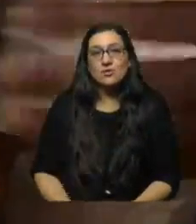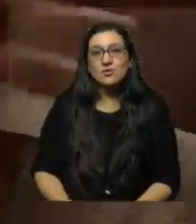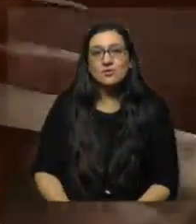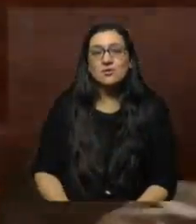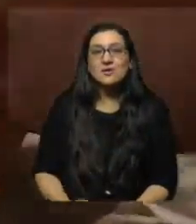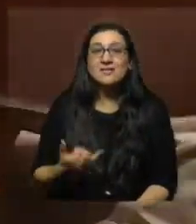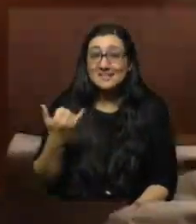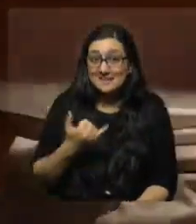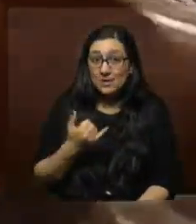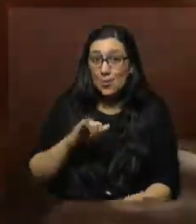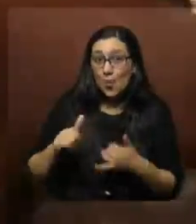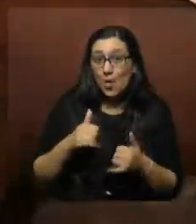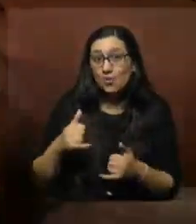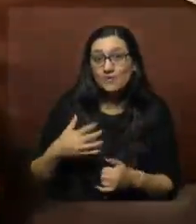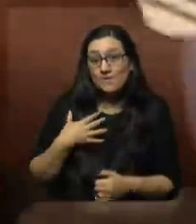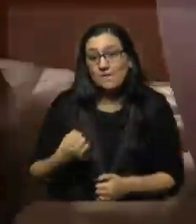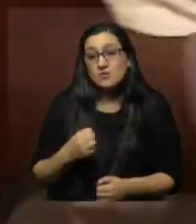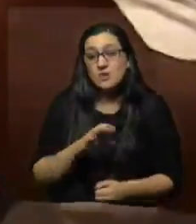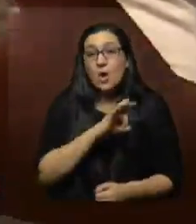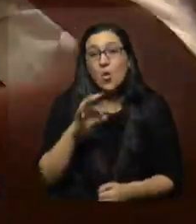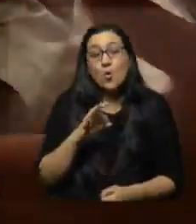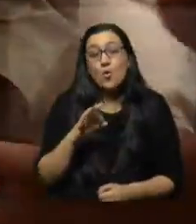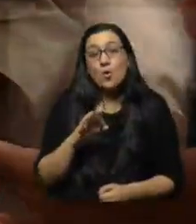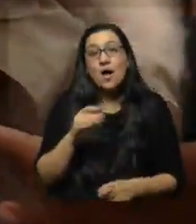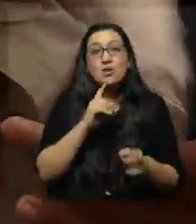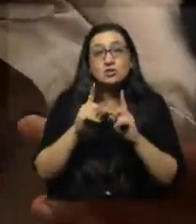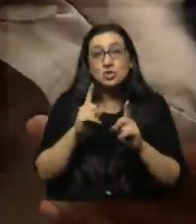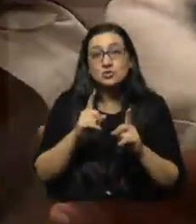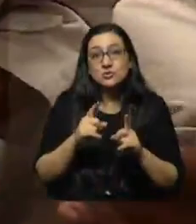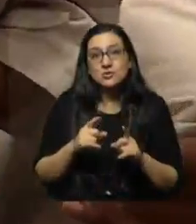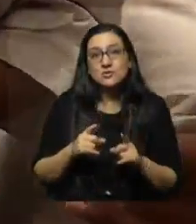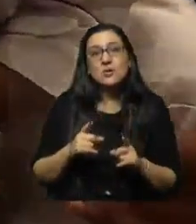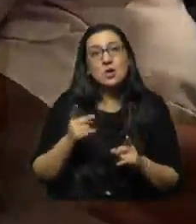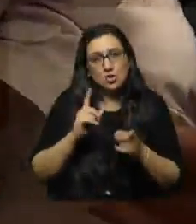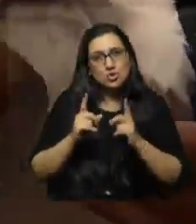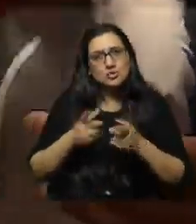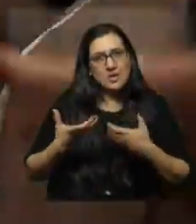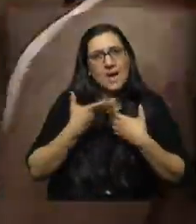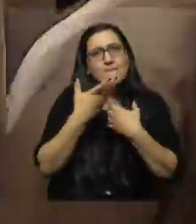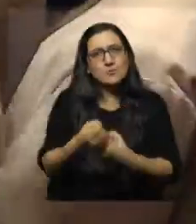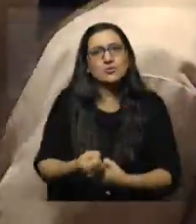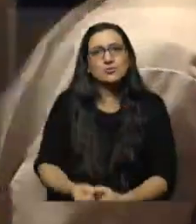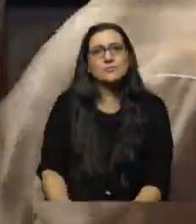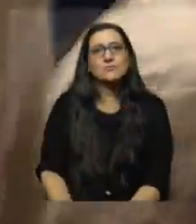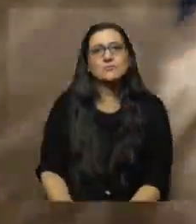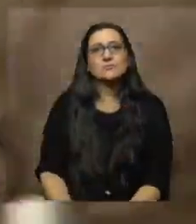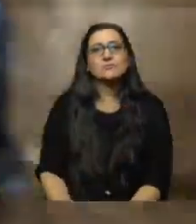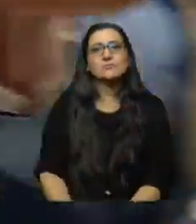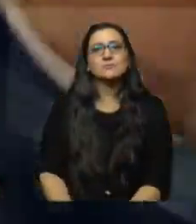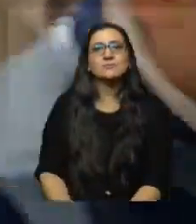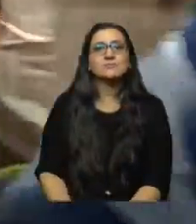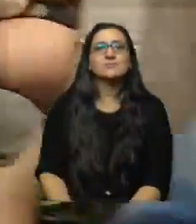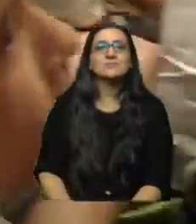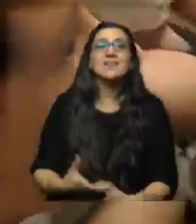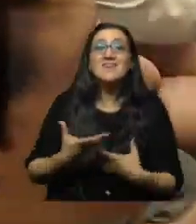¿Tiene jugador favorito o nada? Los 11 que entran lo bancamos a muerte. Los 11 que entran lo bancamos a muerte. Ahí va, los 11 soldados de Uruguay que